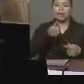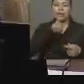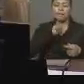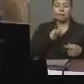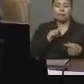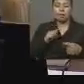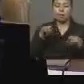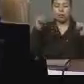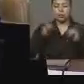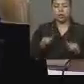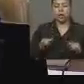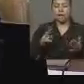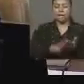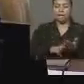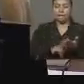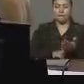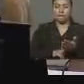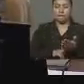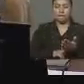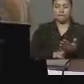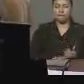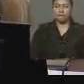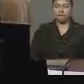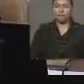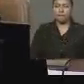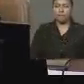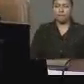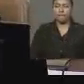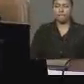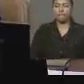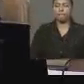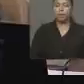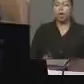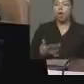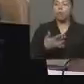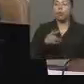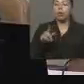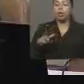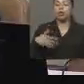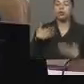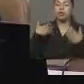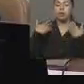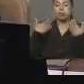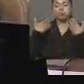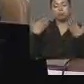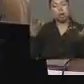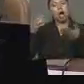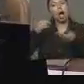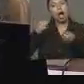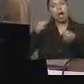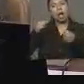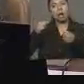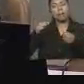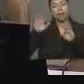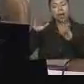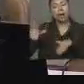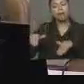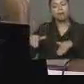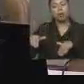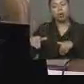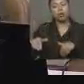un sistema verdaderamente mixto? Y por eso yo saludo esta señal y la apoyo en el sentido